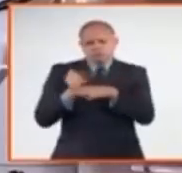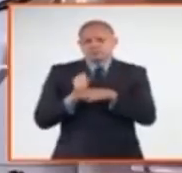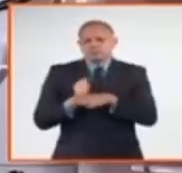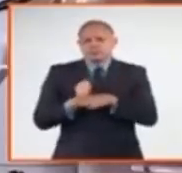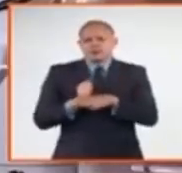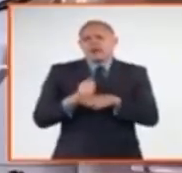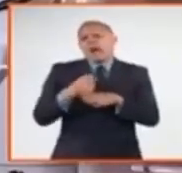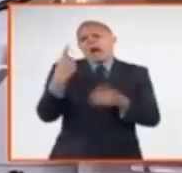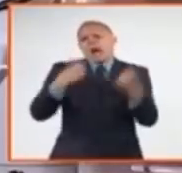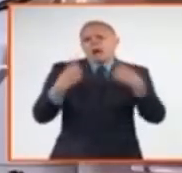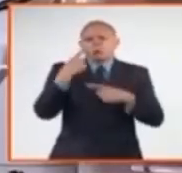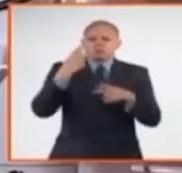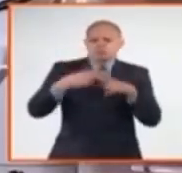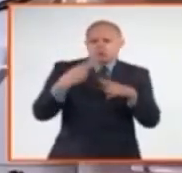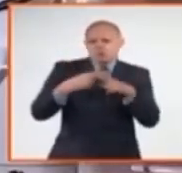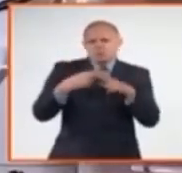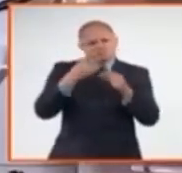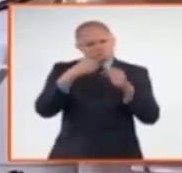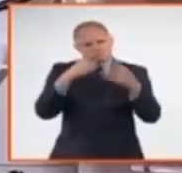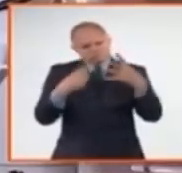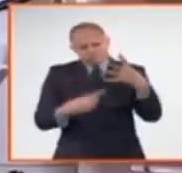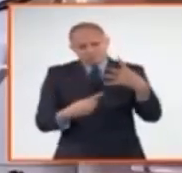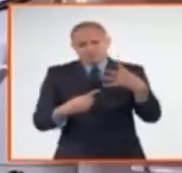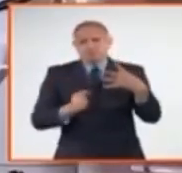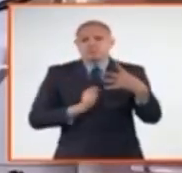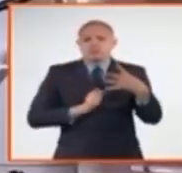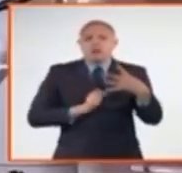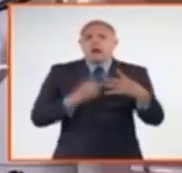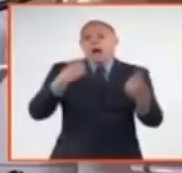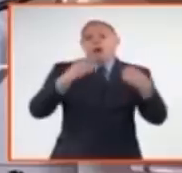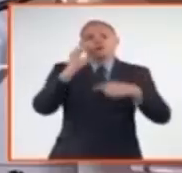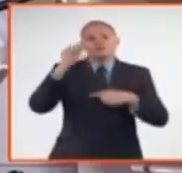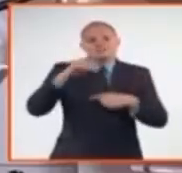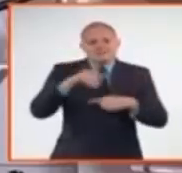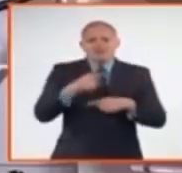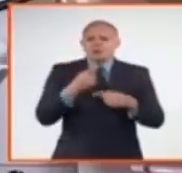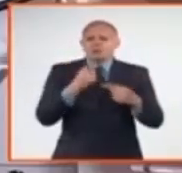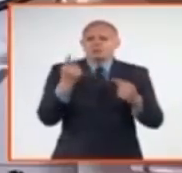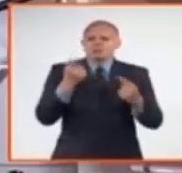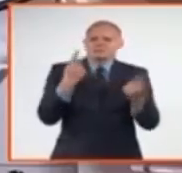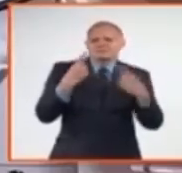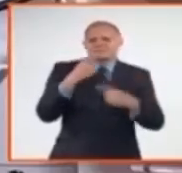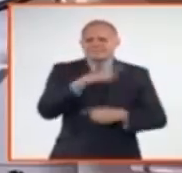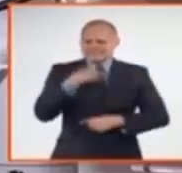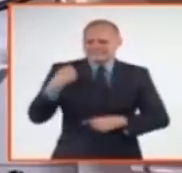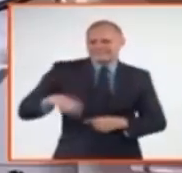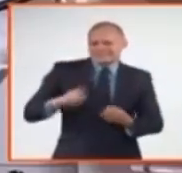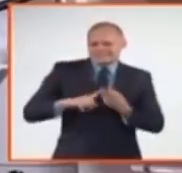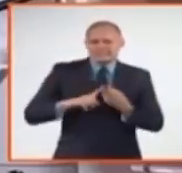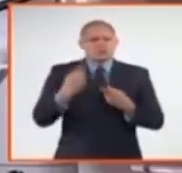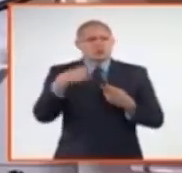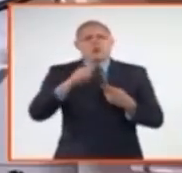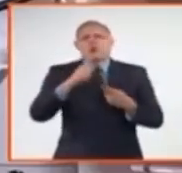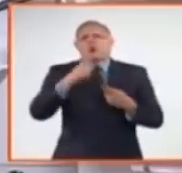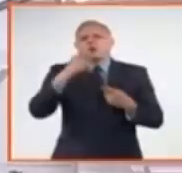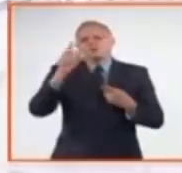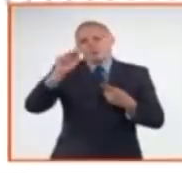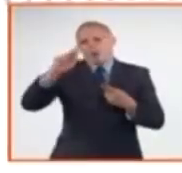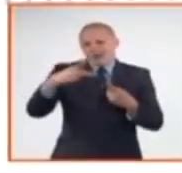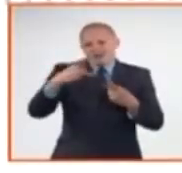realmente muy muy elevada el árbol podemos ponerle arriba hay un gráfico que viene a continuación